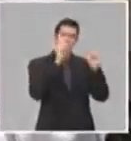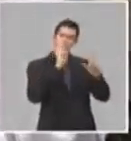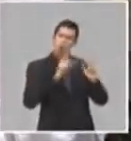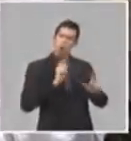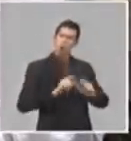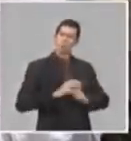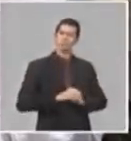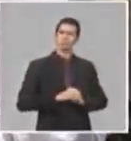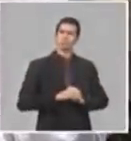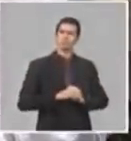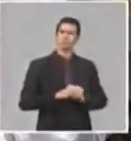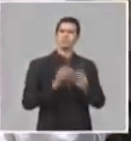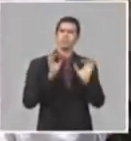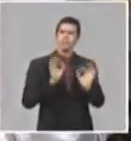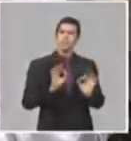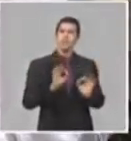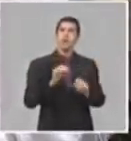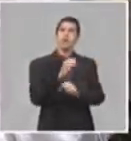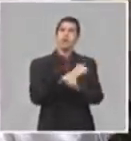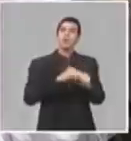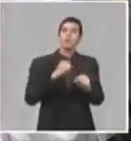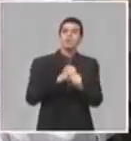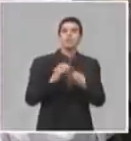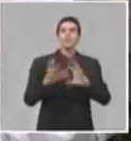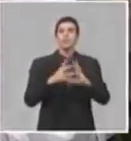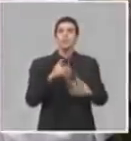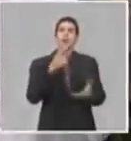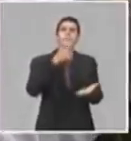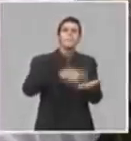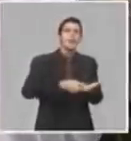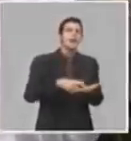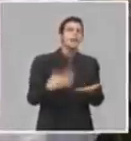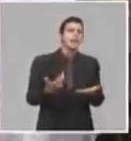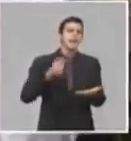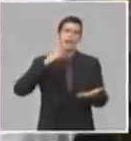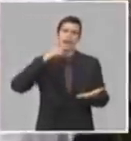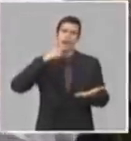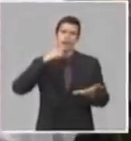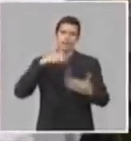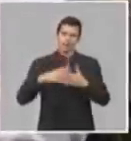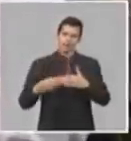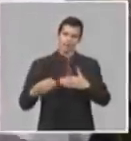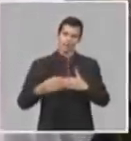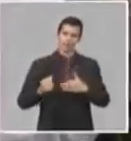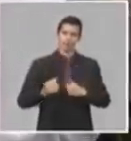respaldo en moneda libremente convertible. O sea, a